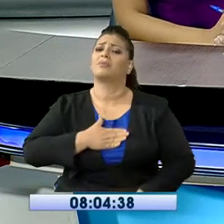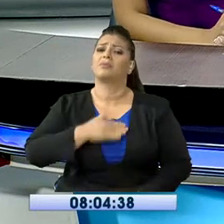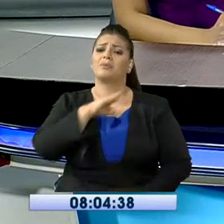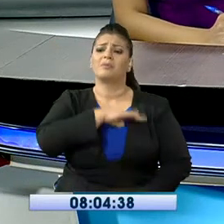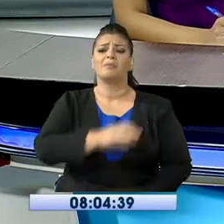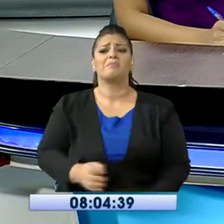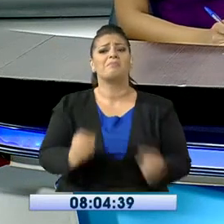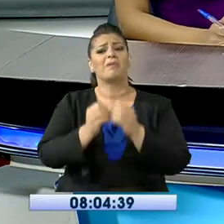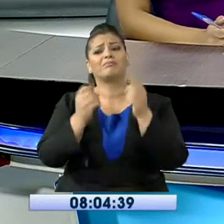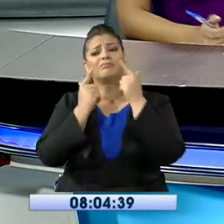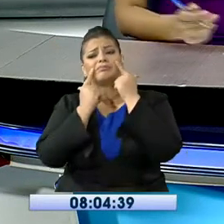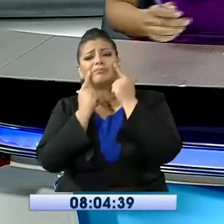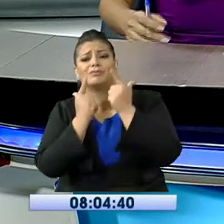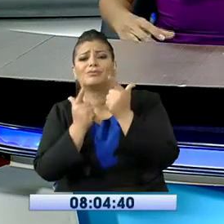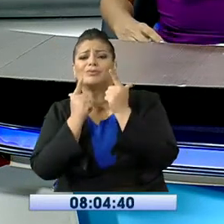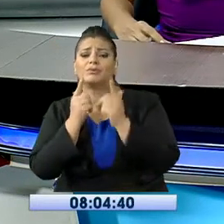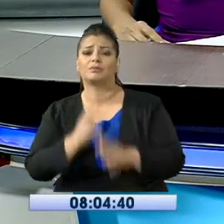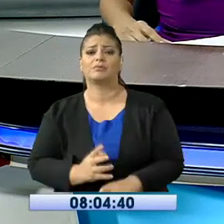investiga estudiantes